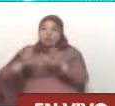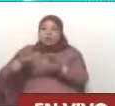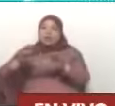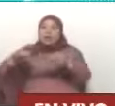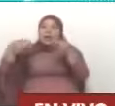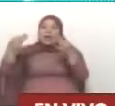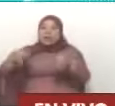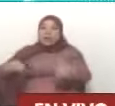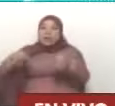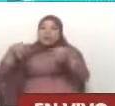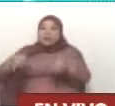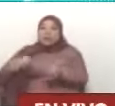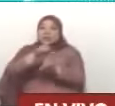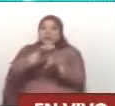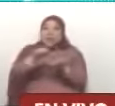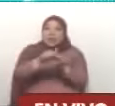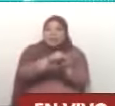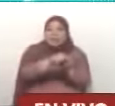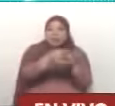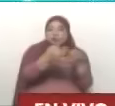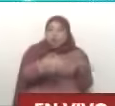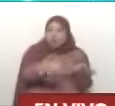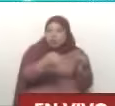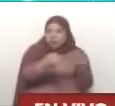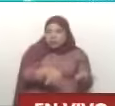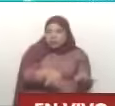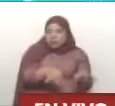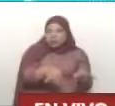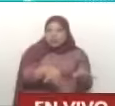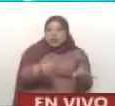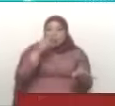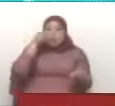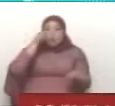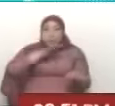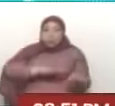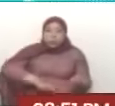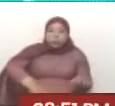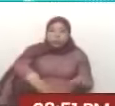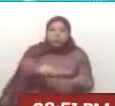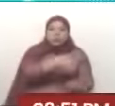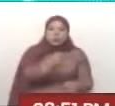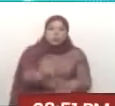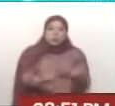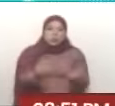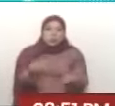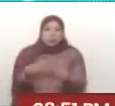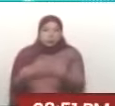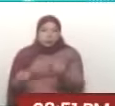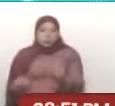naturales diferentes, podemos estar desde la selva, un llano, hasta la montaña, río o cueva.